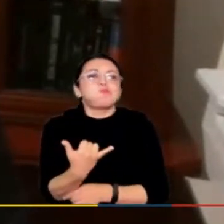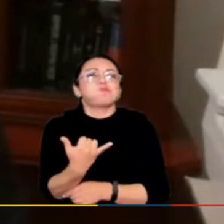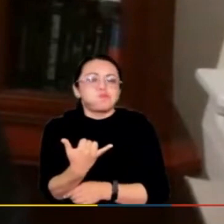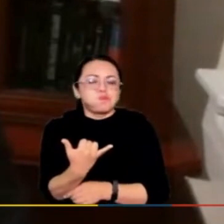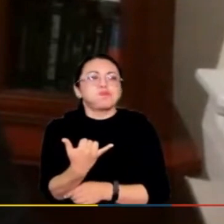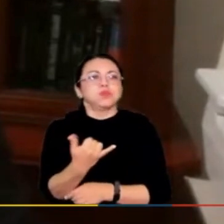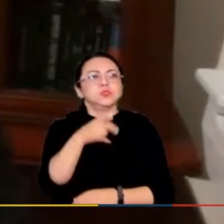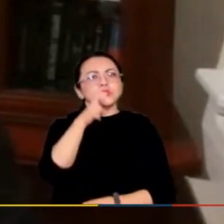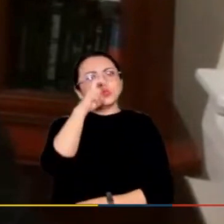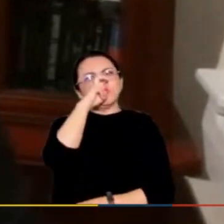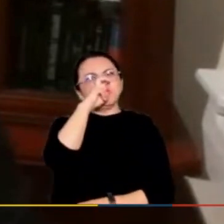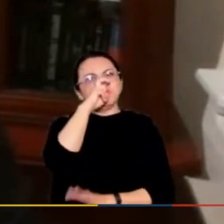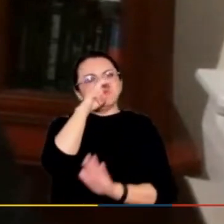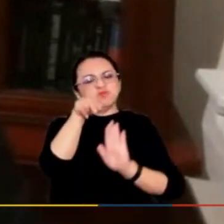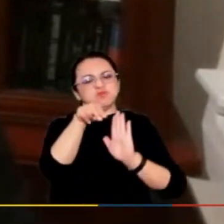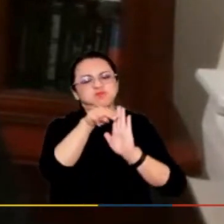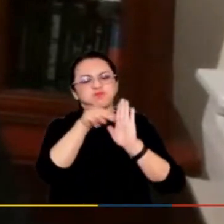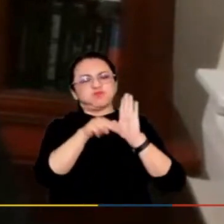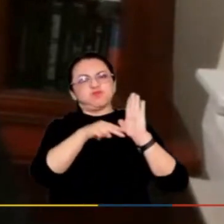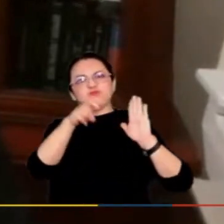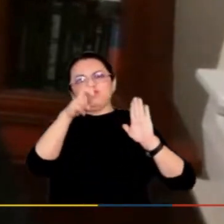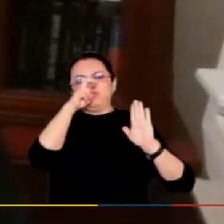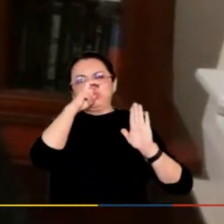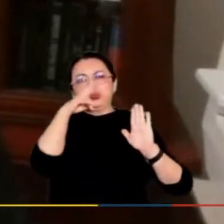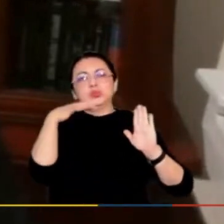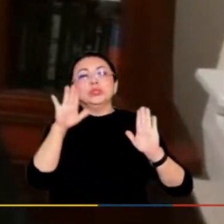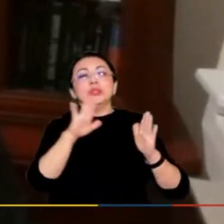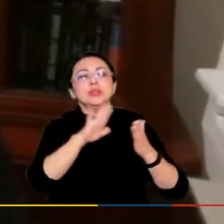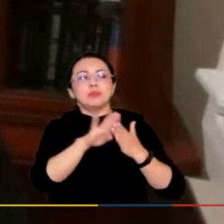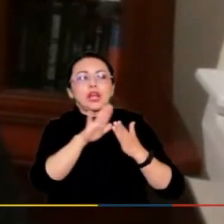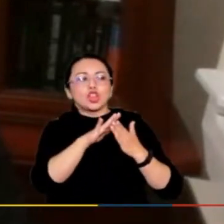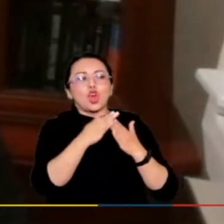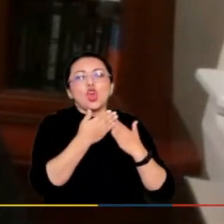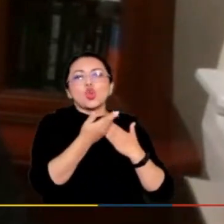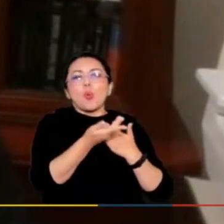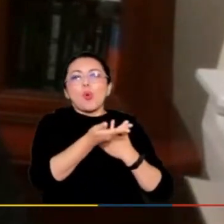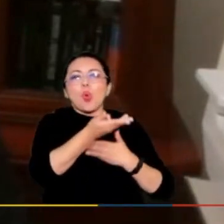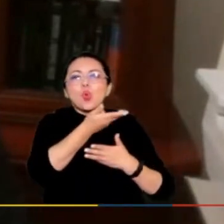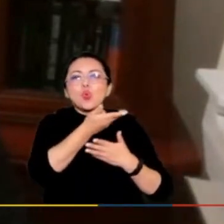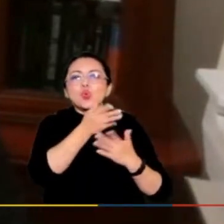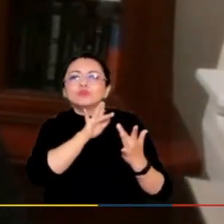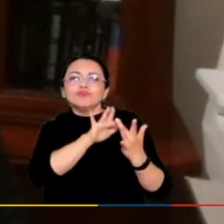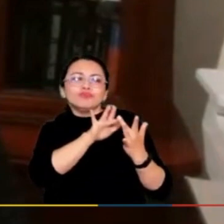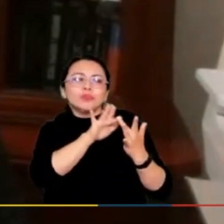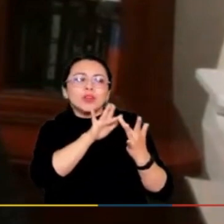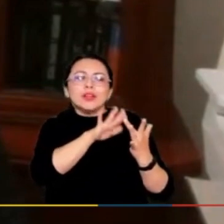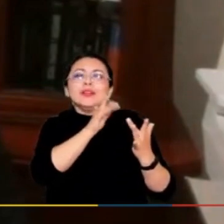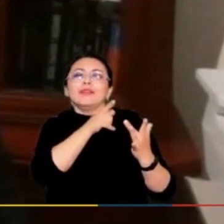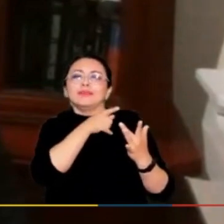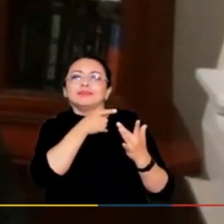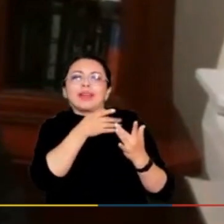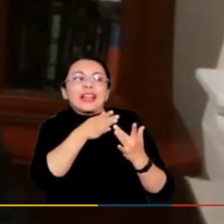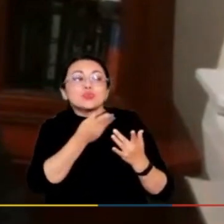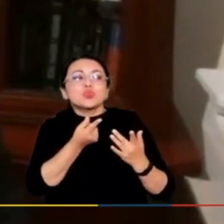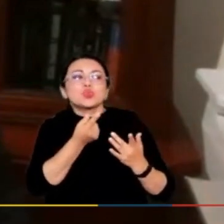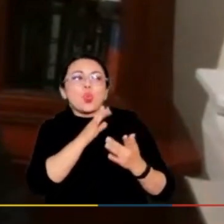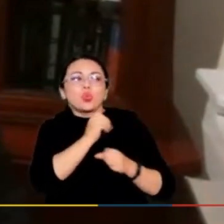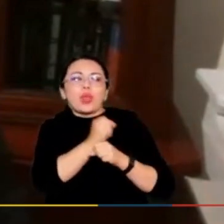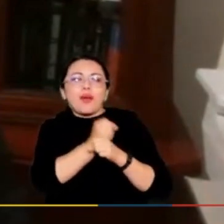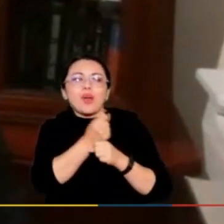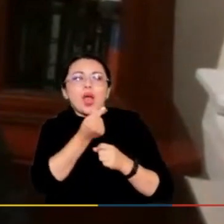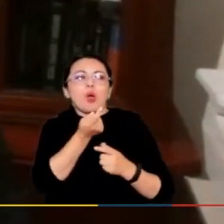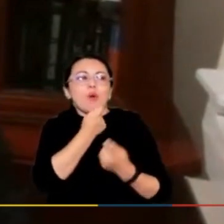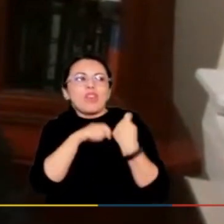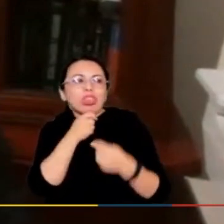muy rigurosos las exigencias para el inicio de las relaciones contractuales, ver cuáles son las implicaciones